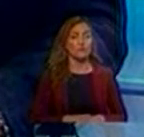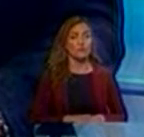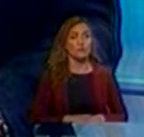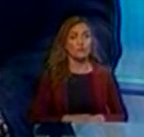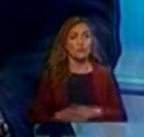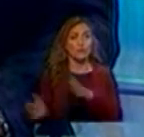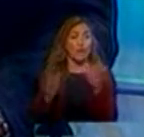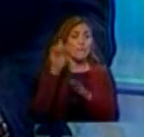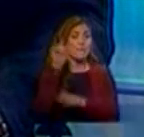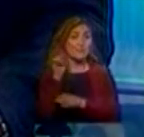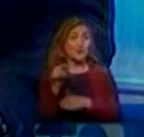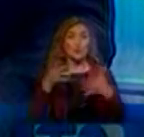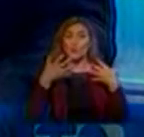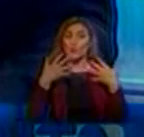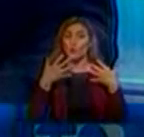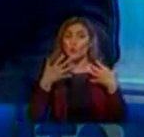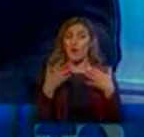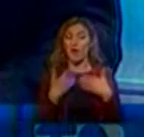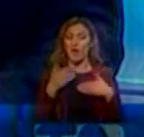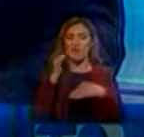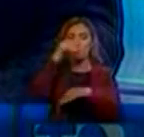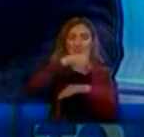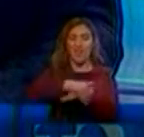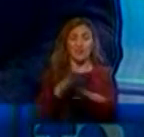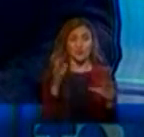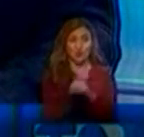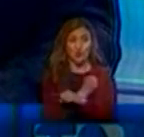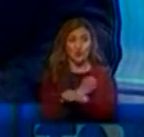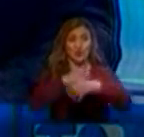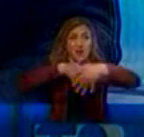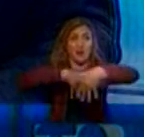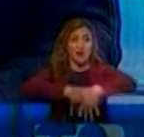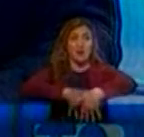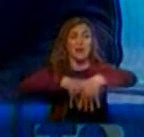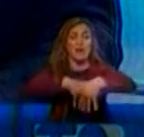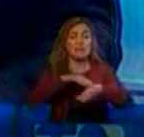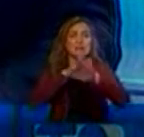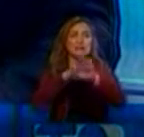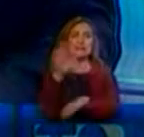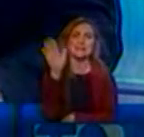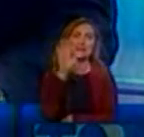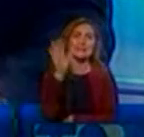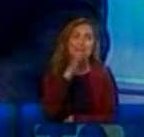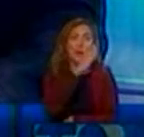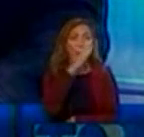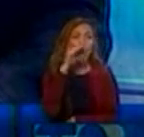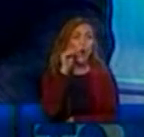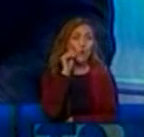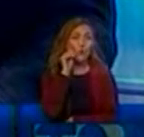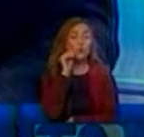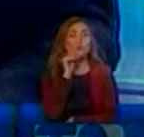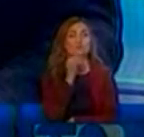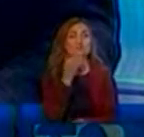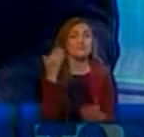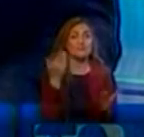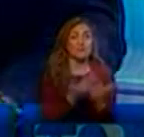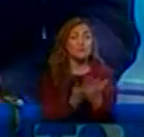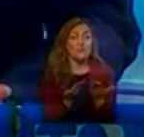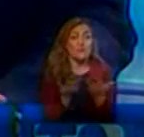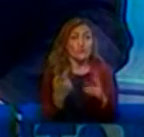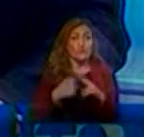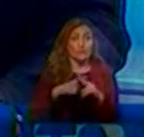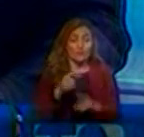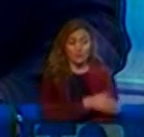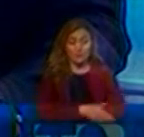Miles de guayaquileños participaron esta tarde y noche de la caravana de agradecimiento al alcalde saliente Jaime Nebot. Del recorrido que inició en la avenida